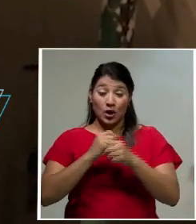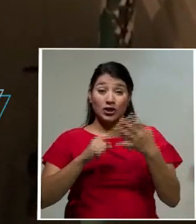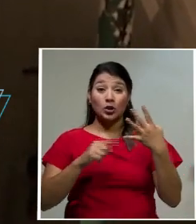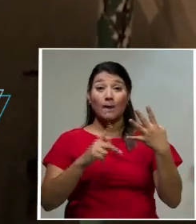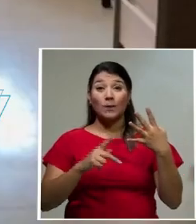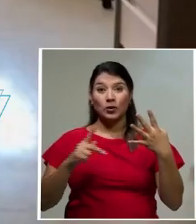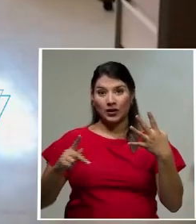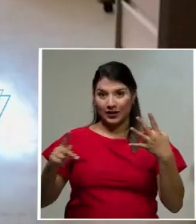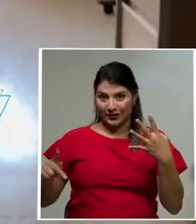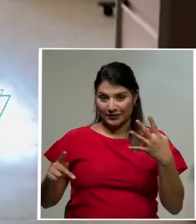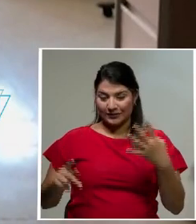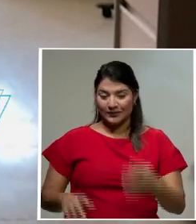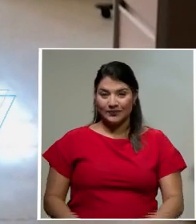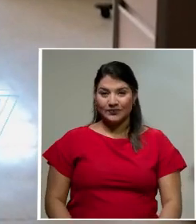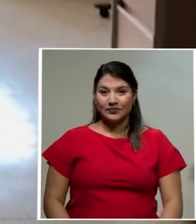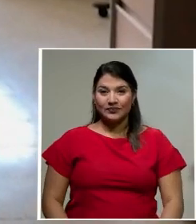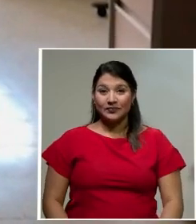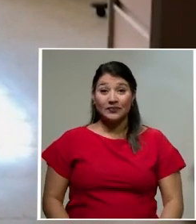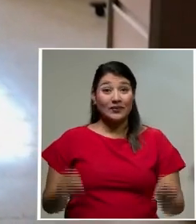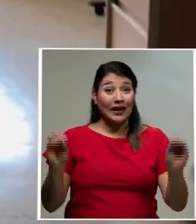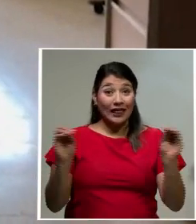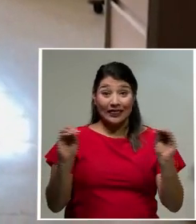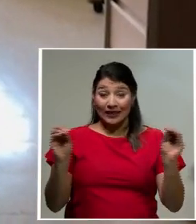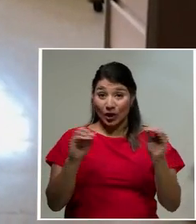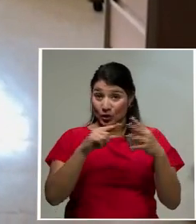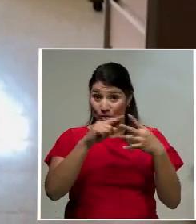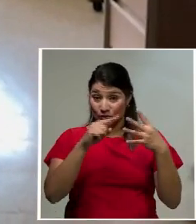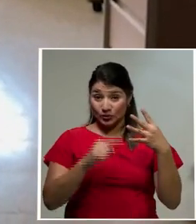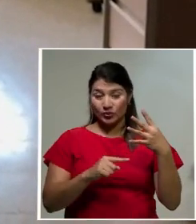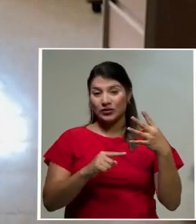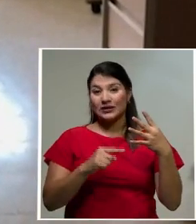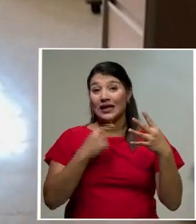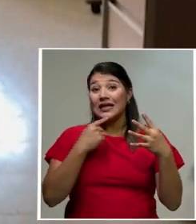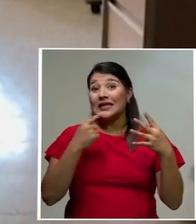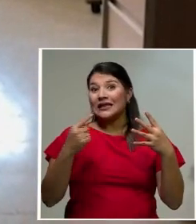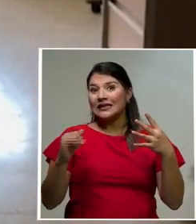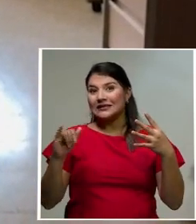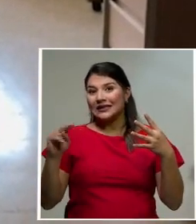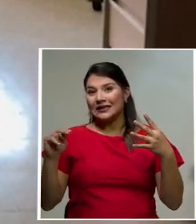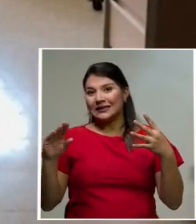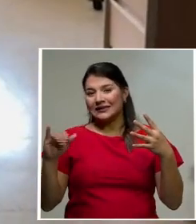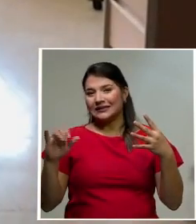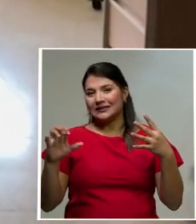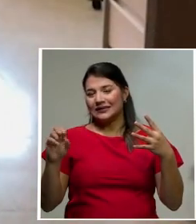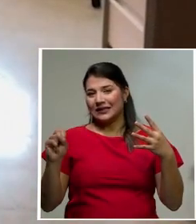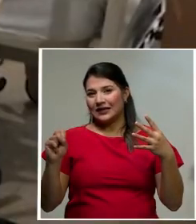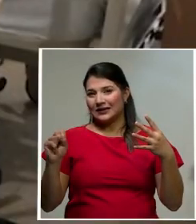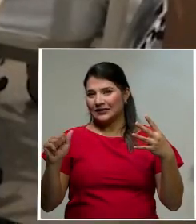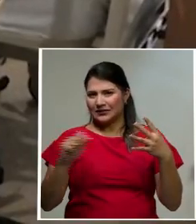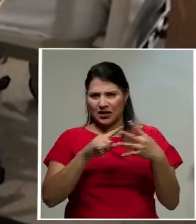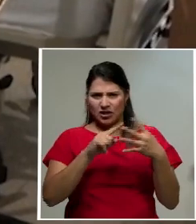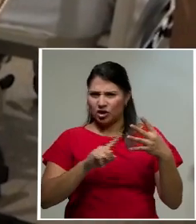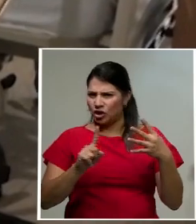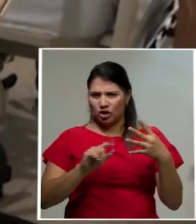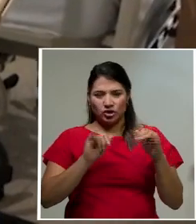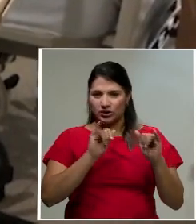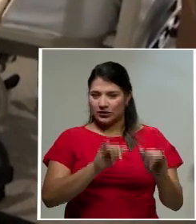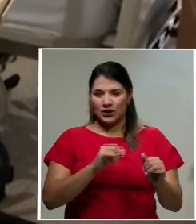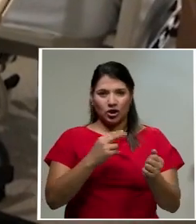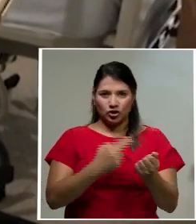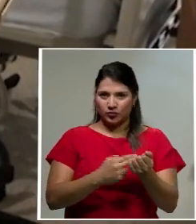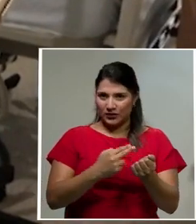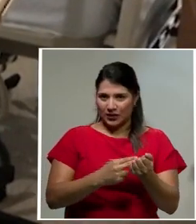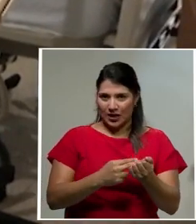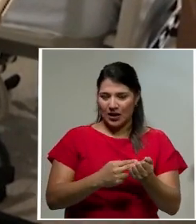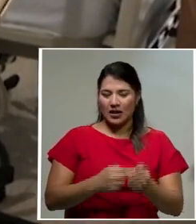Arenas. Ninguno de los pacientes, según el INCIENSA, se encontraba hospitalizado al momento de que tomaron